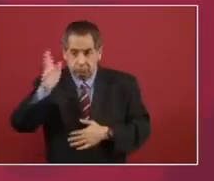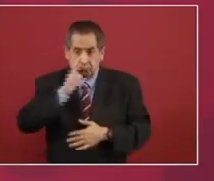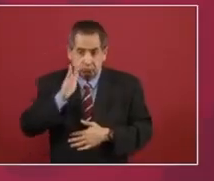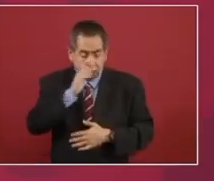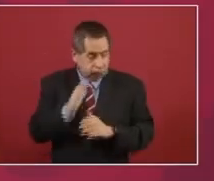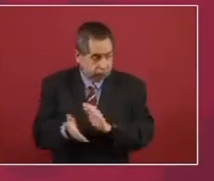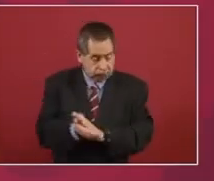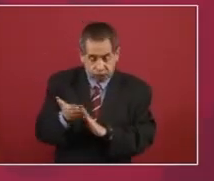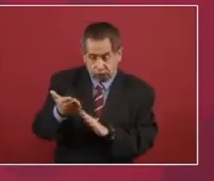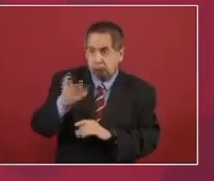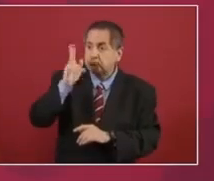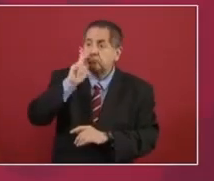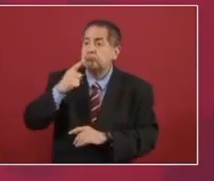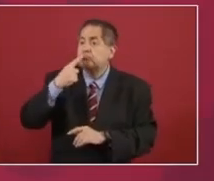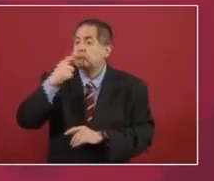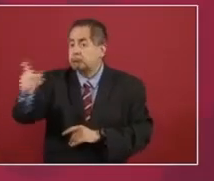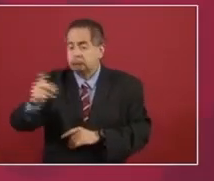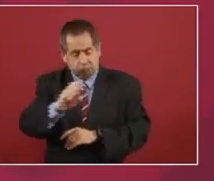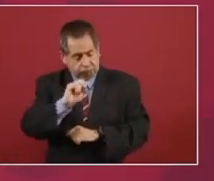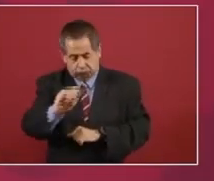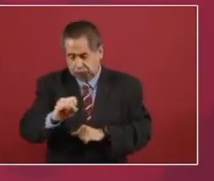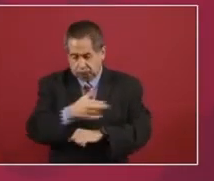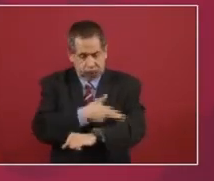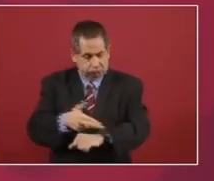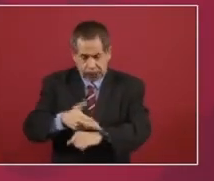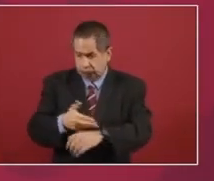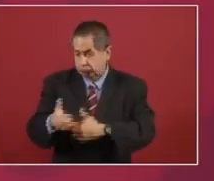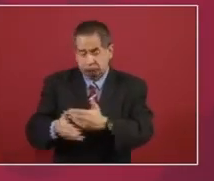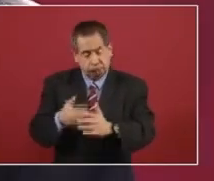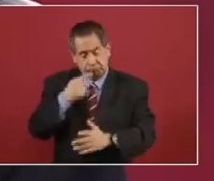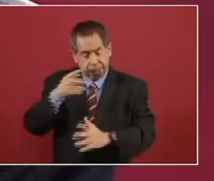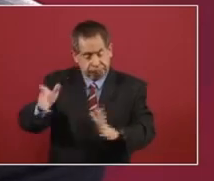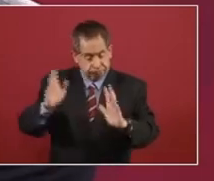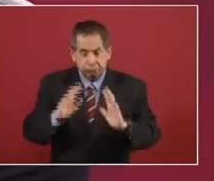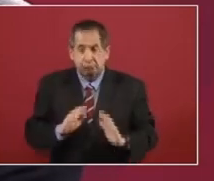existen denuncias, darles curso.